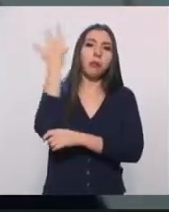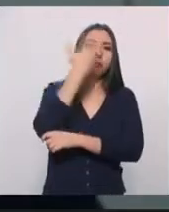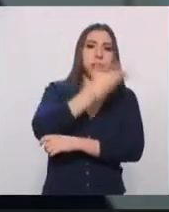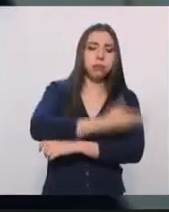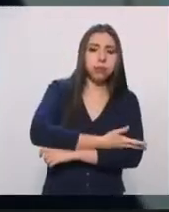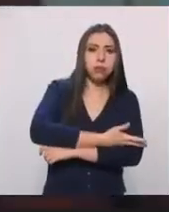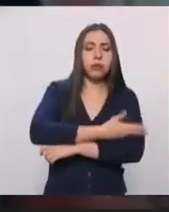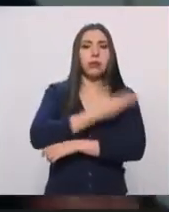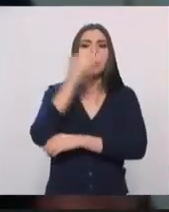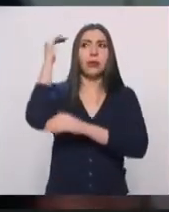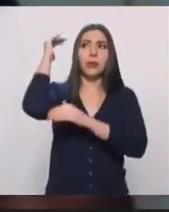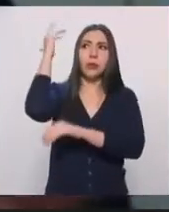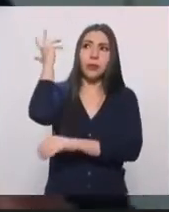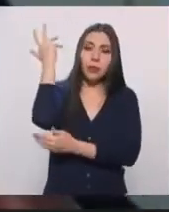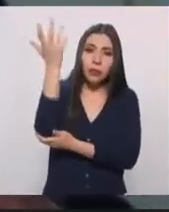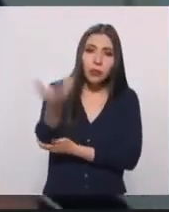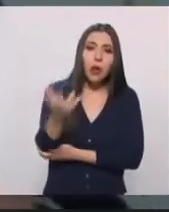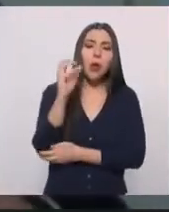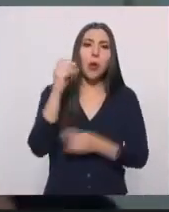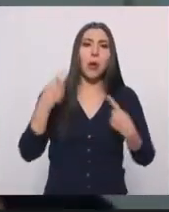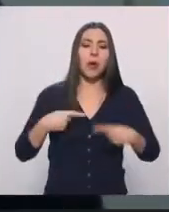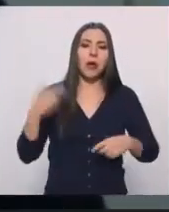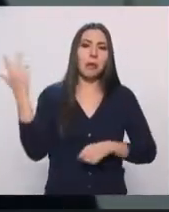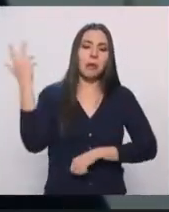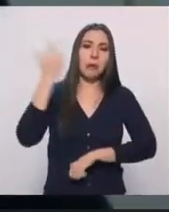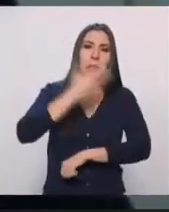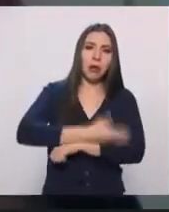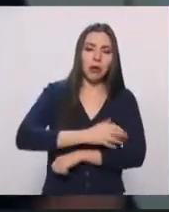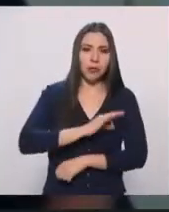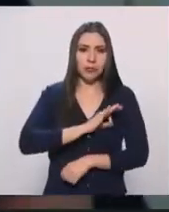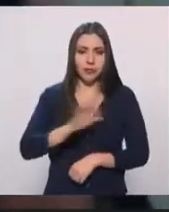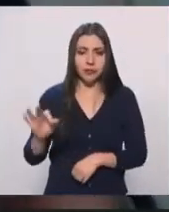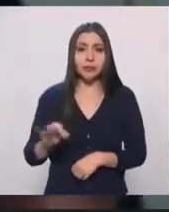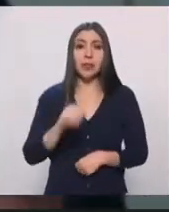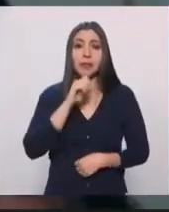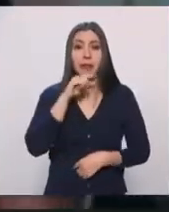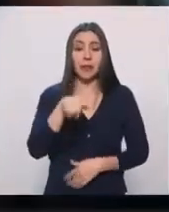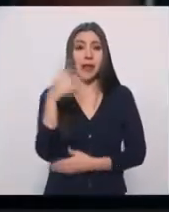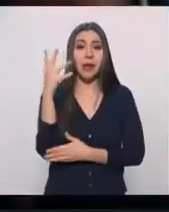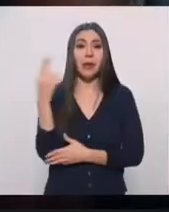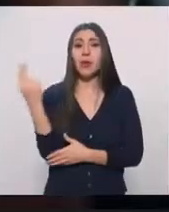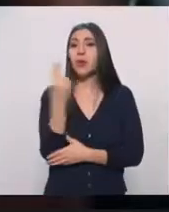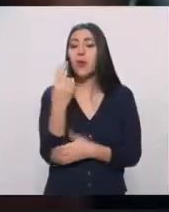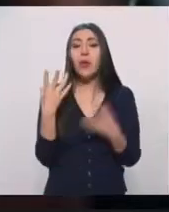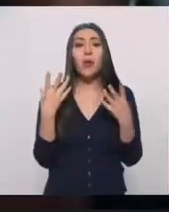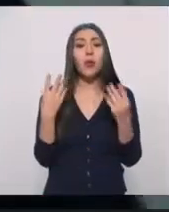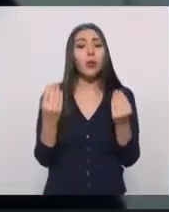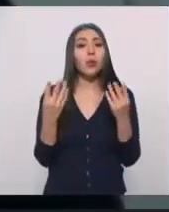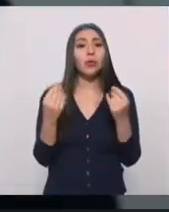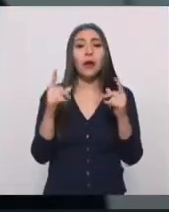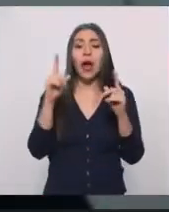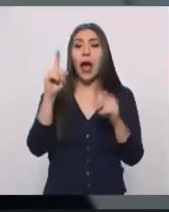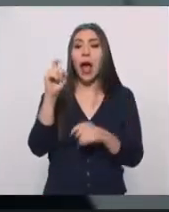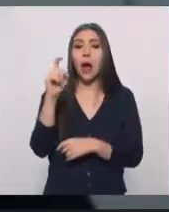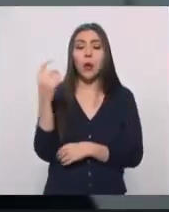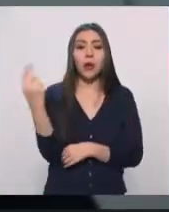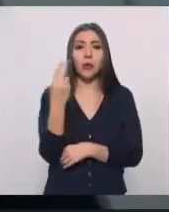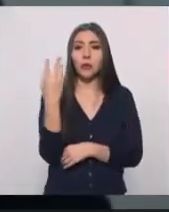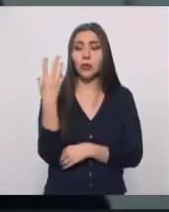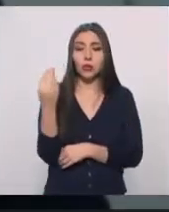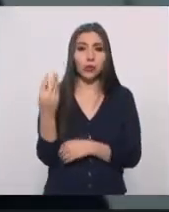las personas. La otra característica que tiene es que es un árbol que demanda mucha agua y entonces tira unas raíces muy profundas y